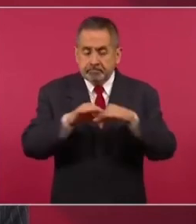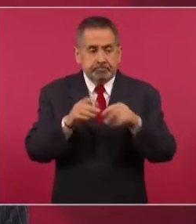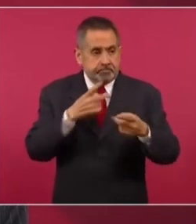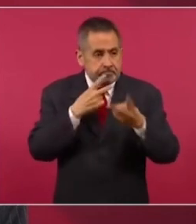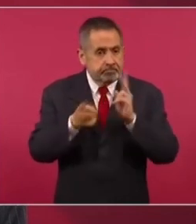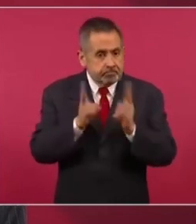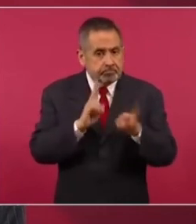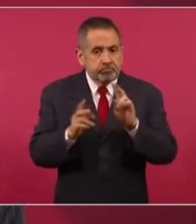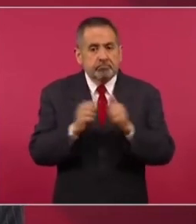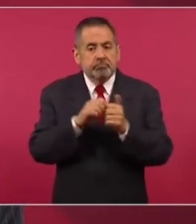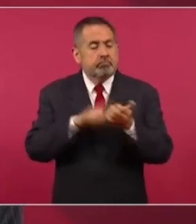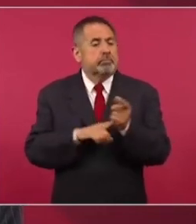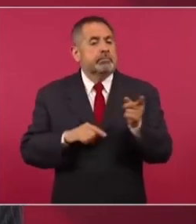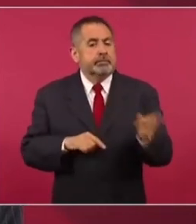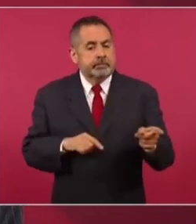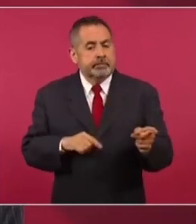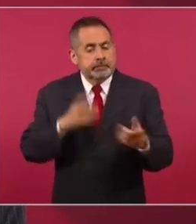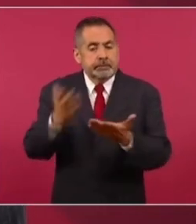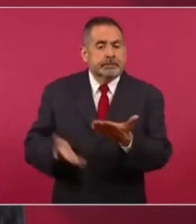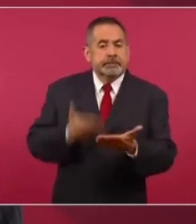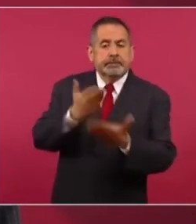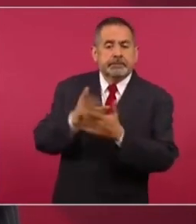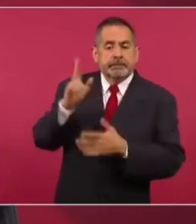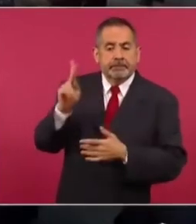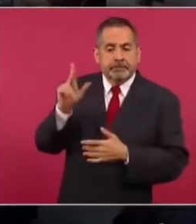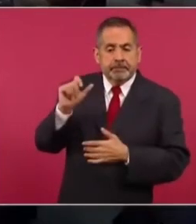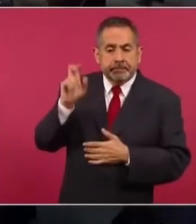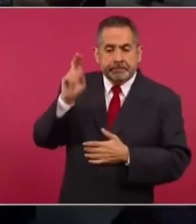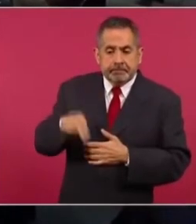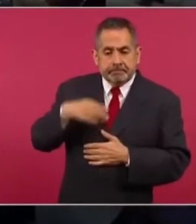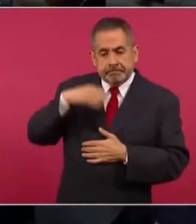porque vamos a proponer un plan